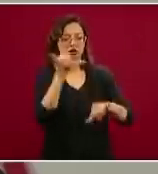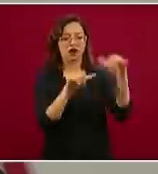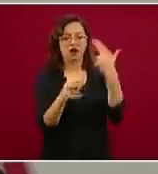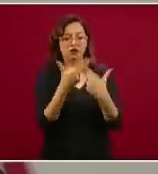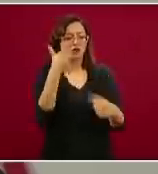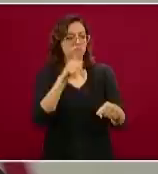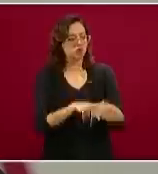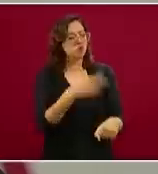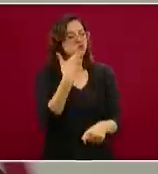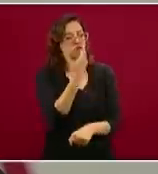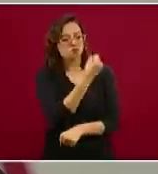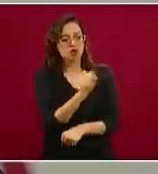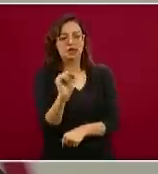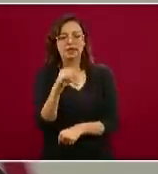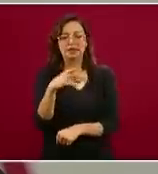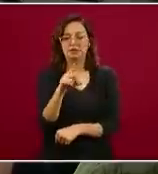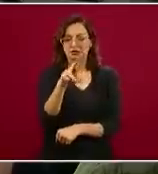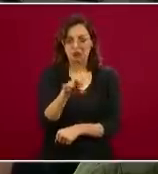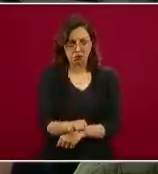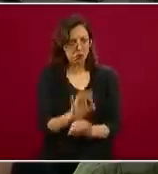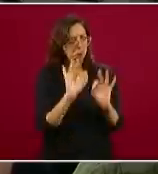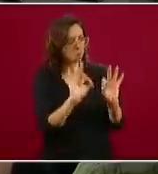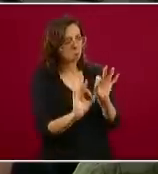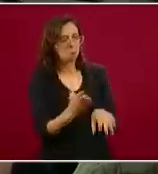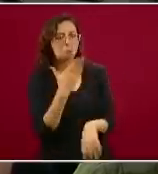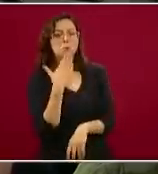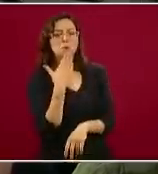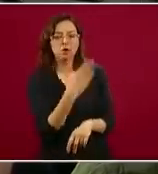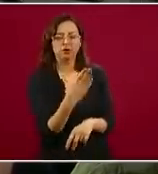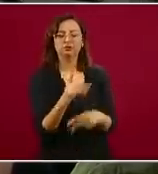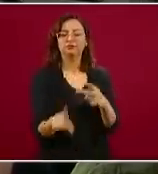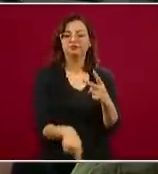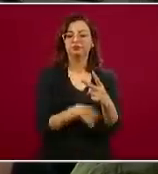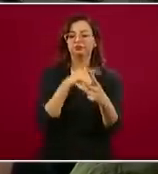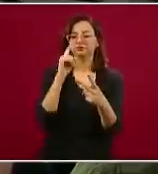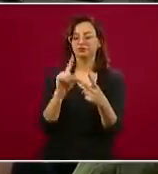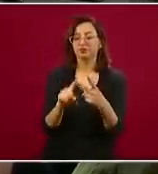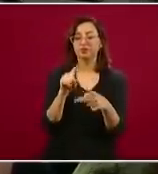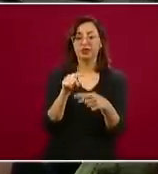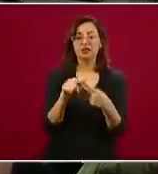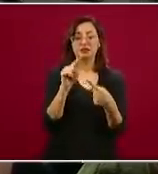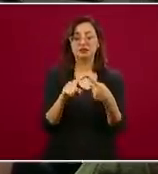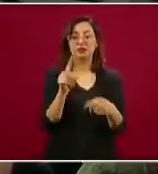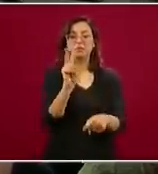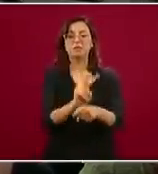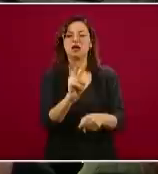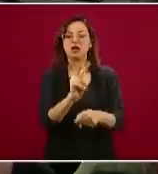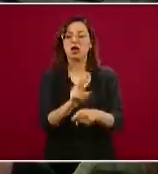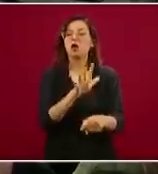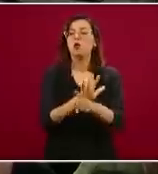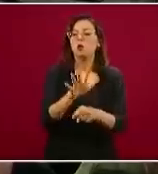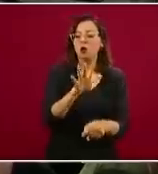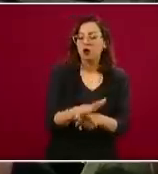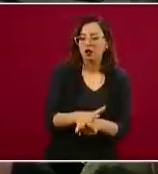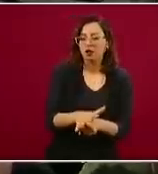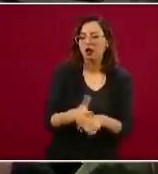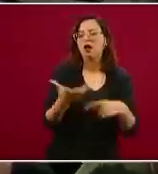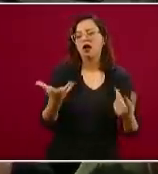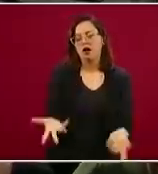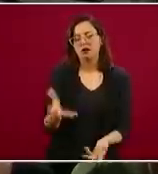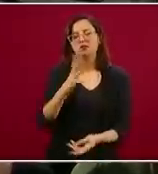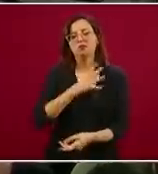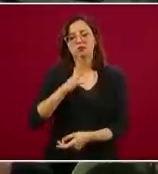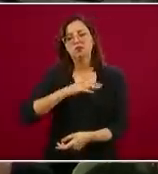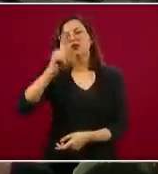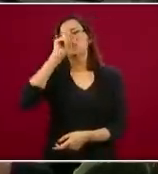de Referencia, el INDRE. Y el protocolo de vigilancia es precisamente el que incluye las recomendaciones técnicas